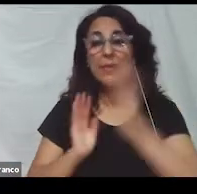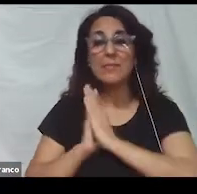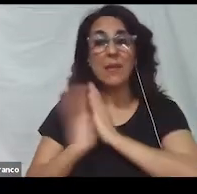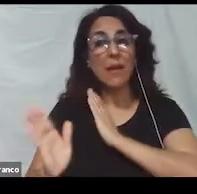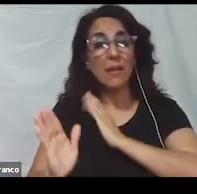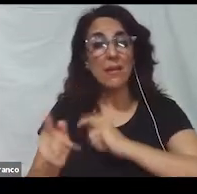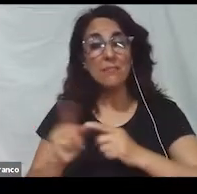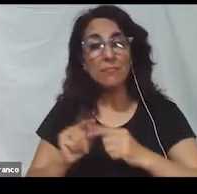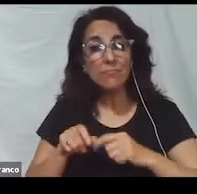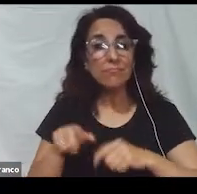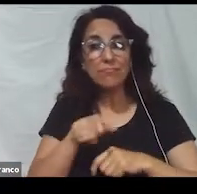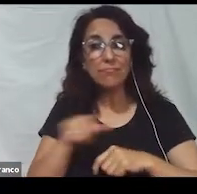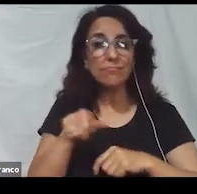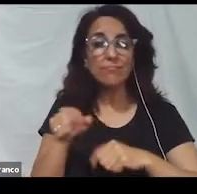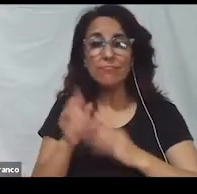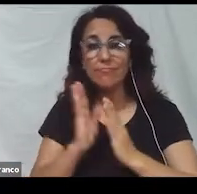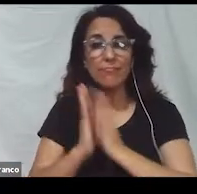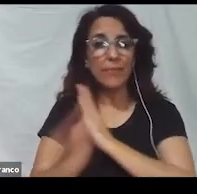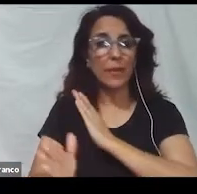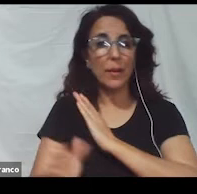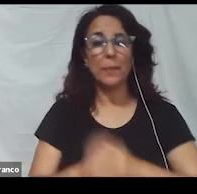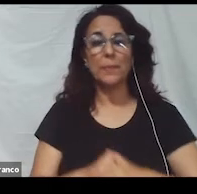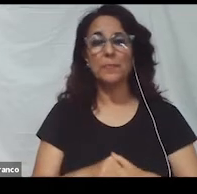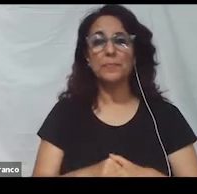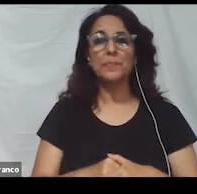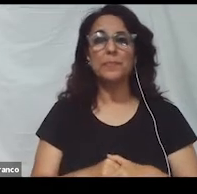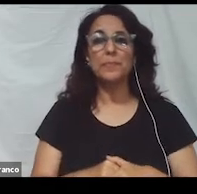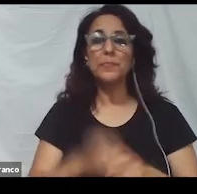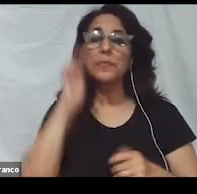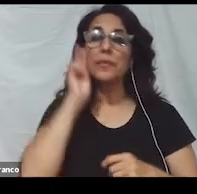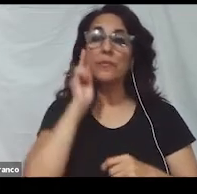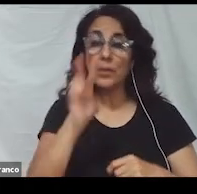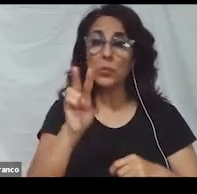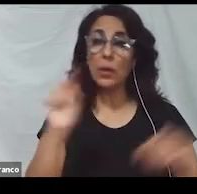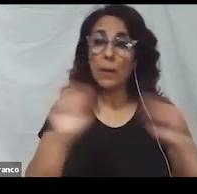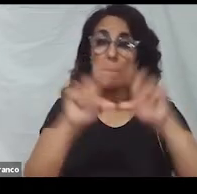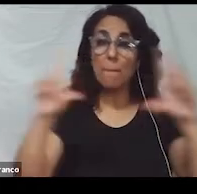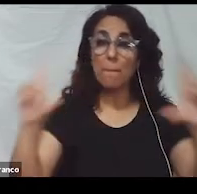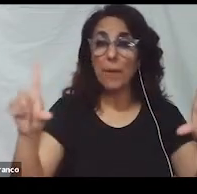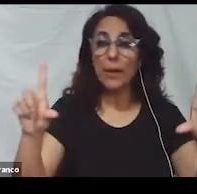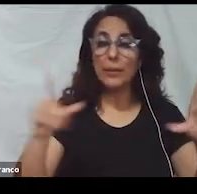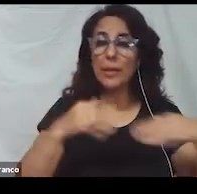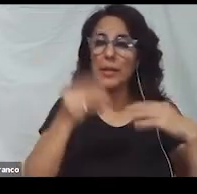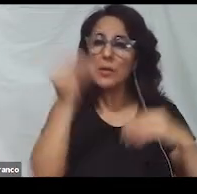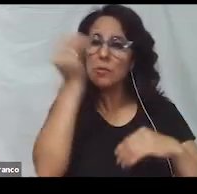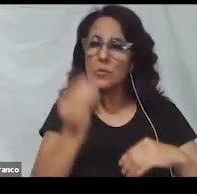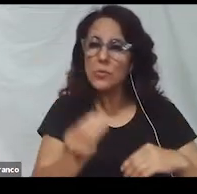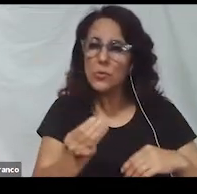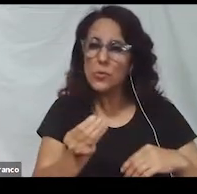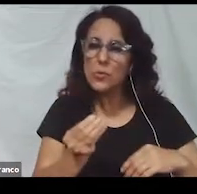salir de ahí antes de poder continuar con el flujo del proceso. Visualmente, ven también ahí en la pantalla que se le suele dar un efecto